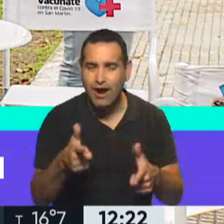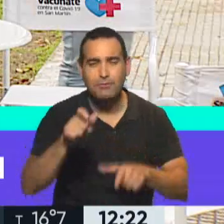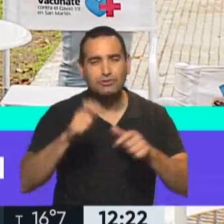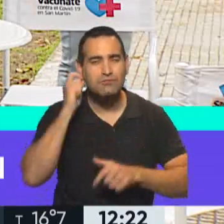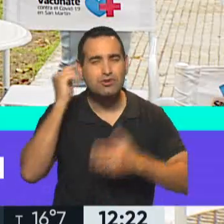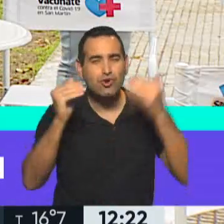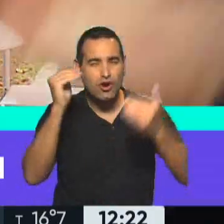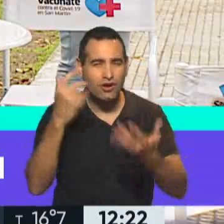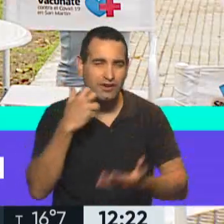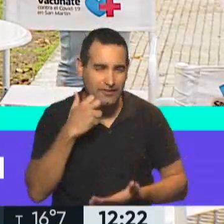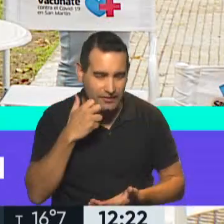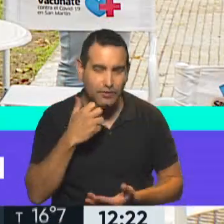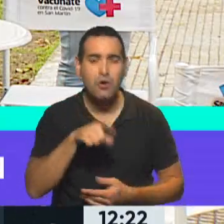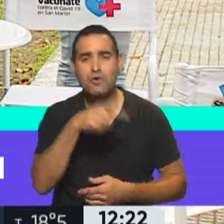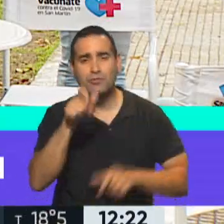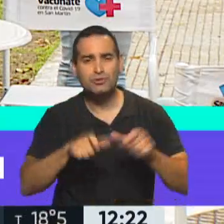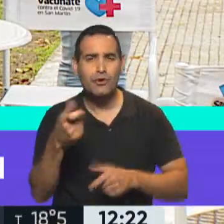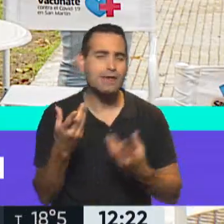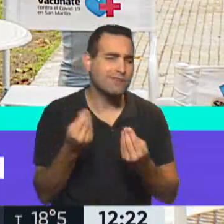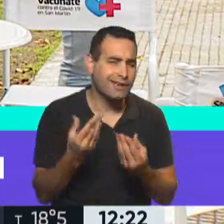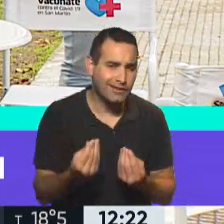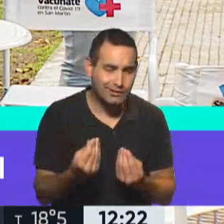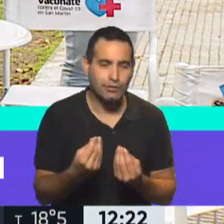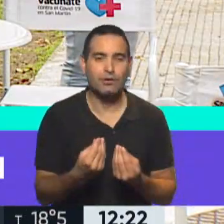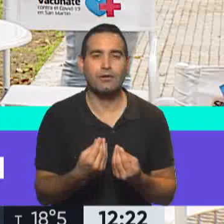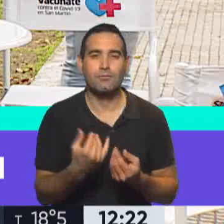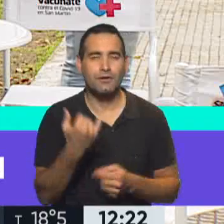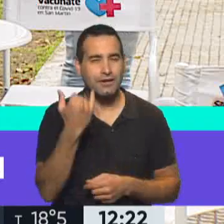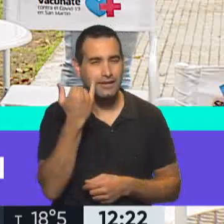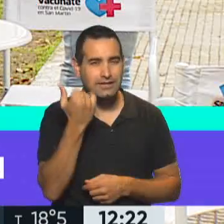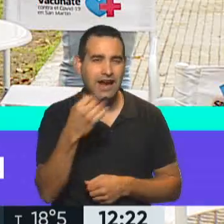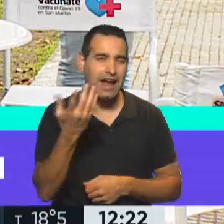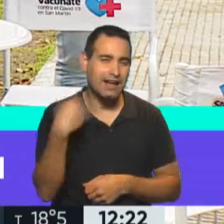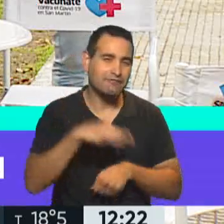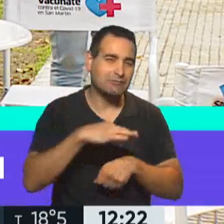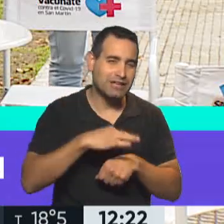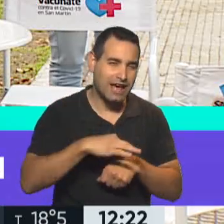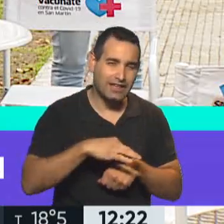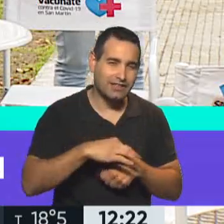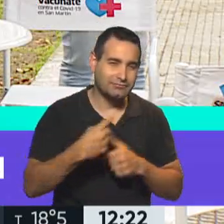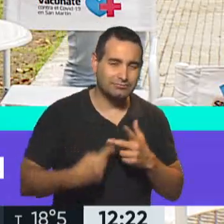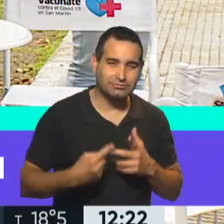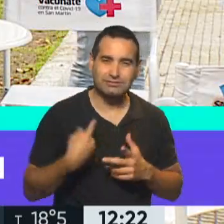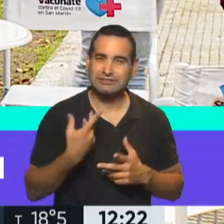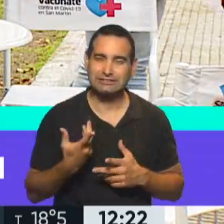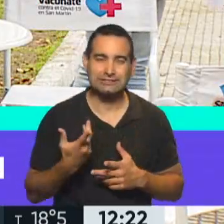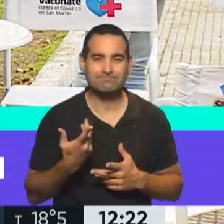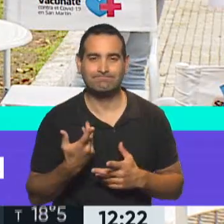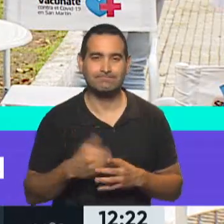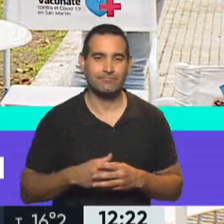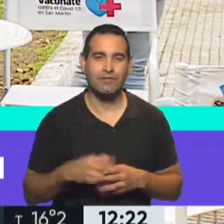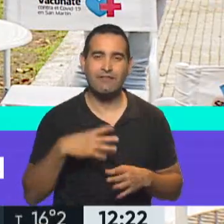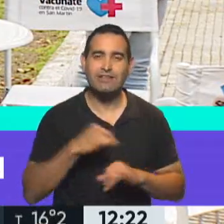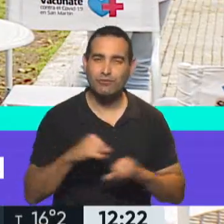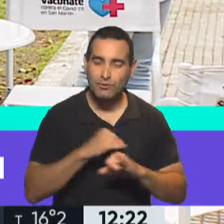grande. Otras personas tienen miedo porque han tenido alguna enfermedad preexistente, entonces nadie se los despeja.